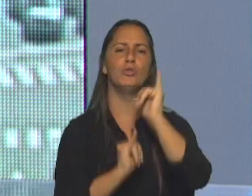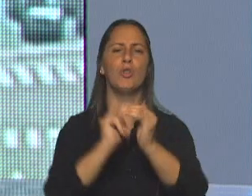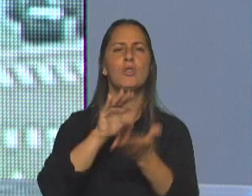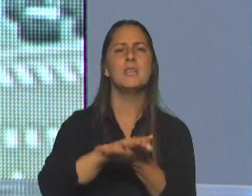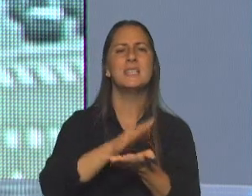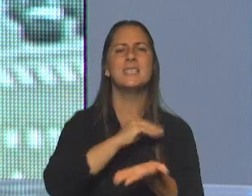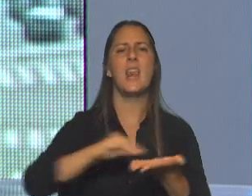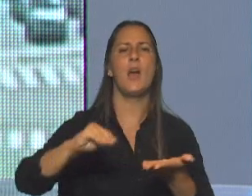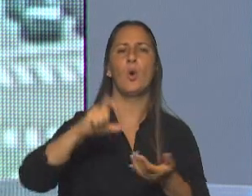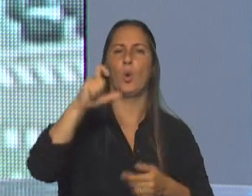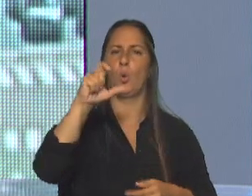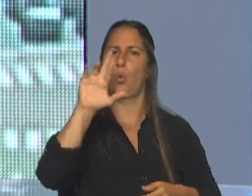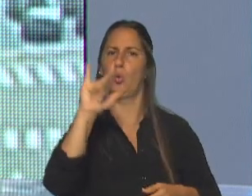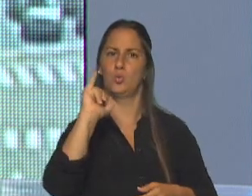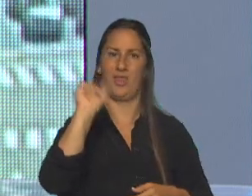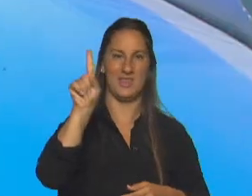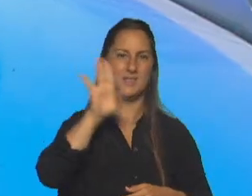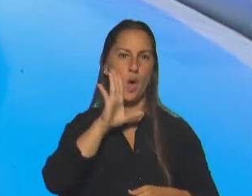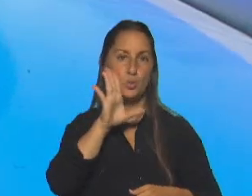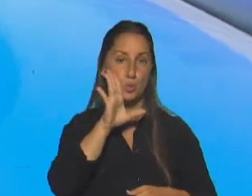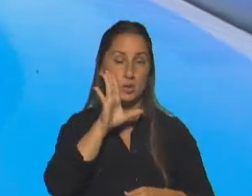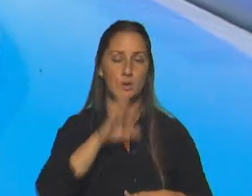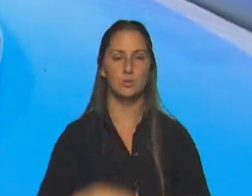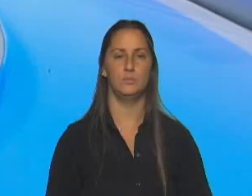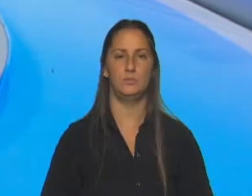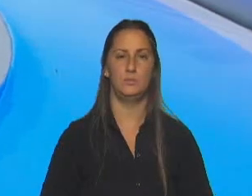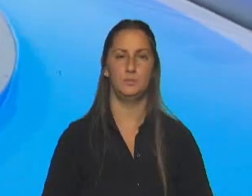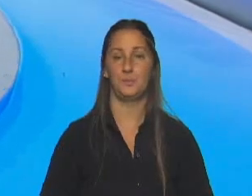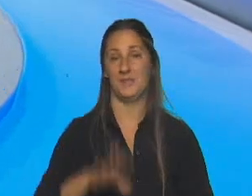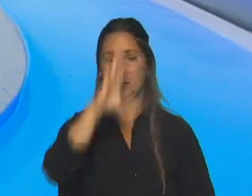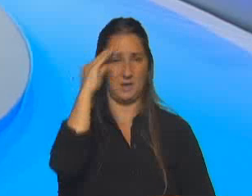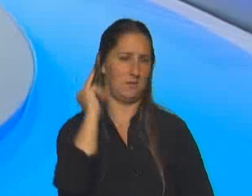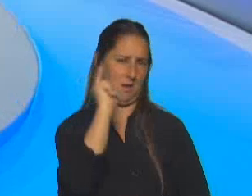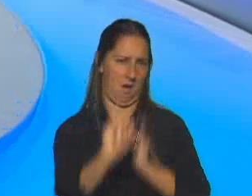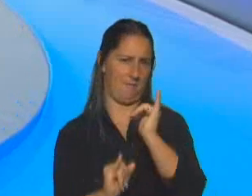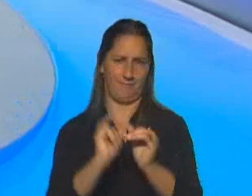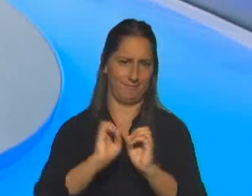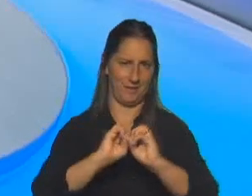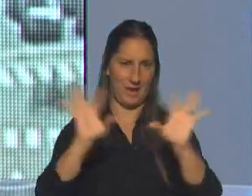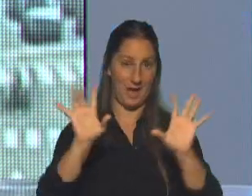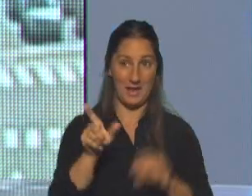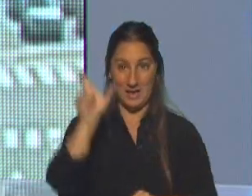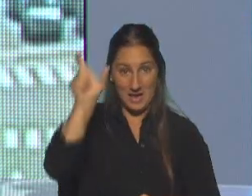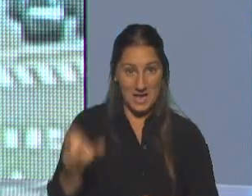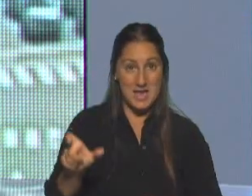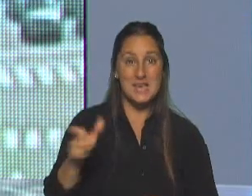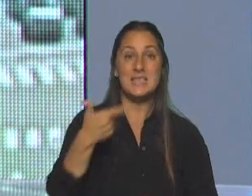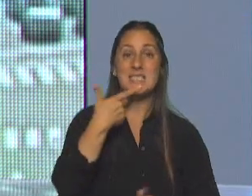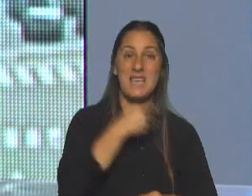Cruz norteamericano, que claramente forma parte, y ella lo dice con toda claridad, este senador